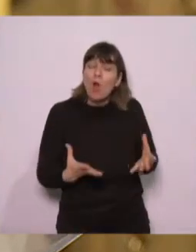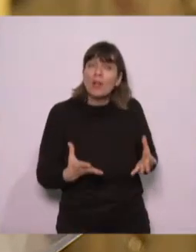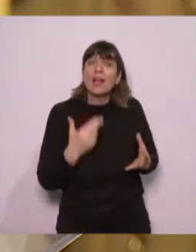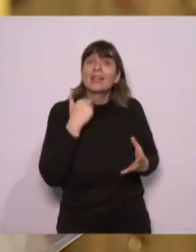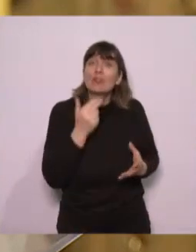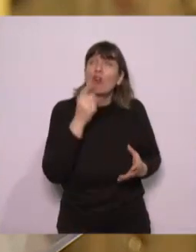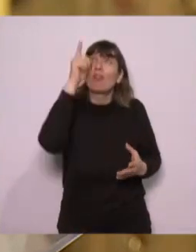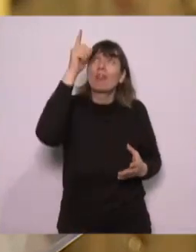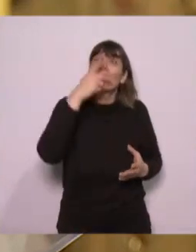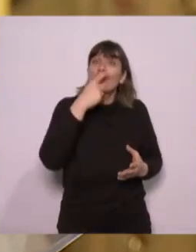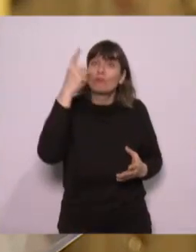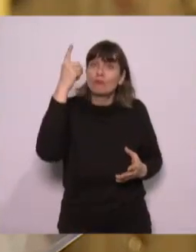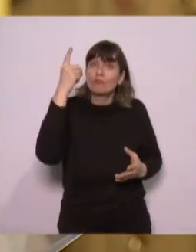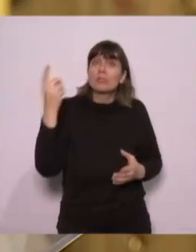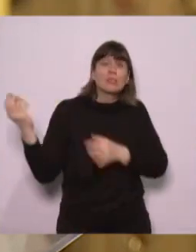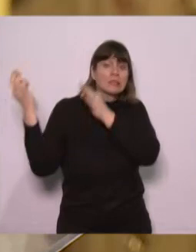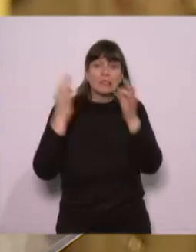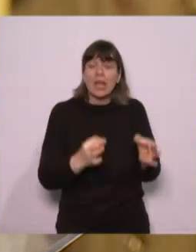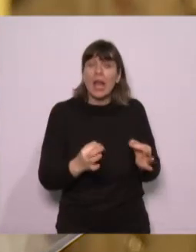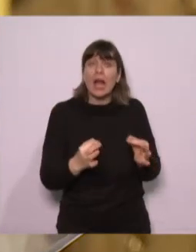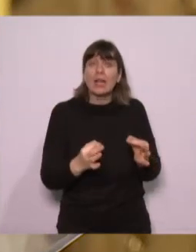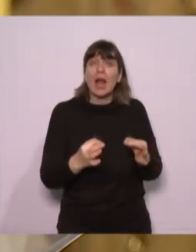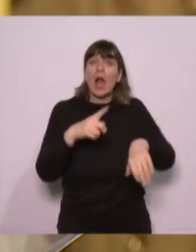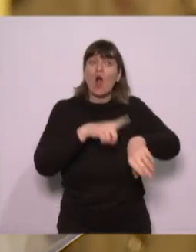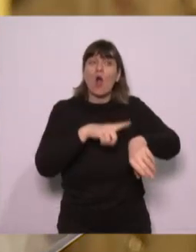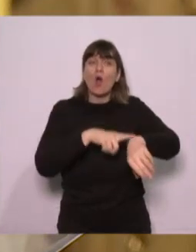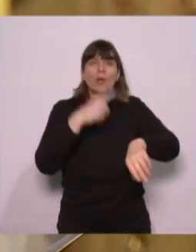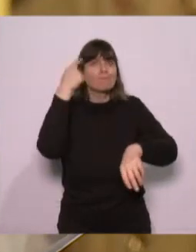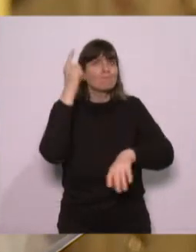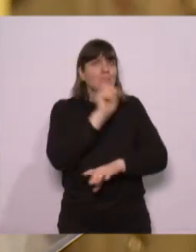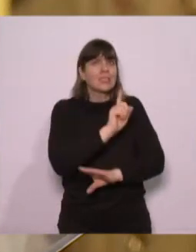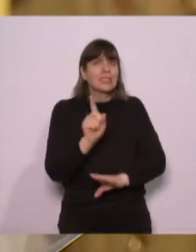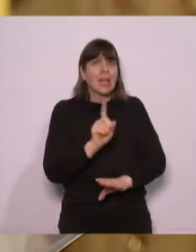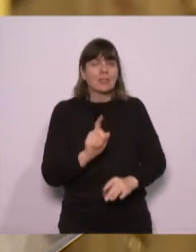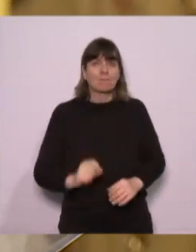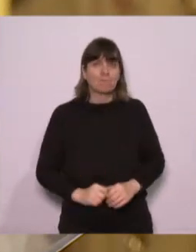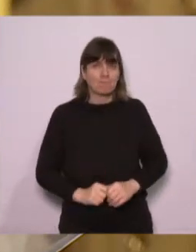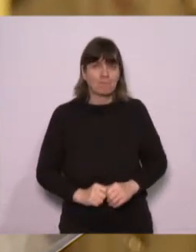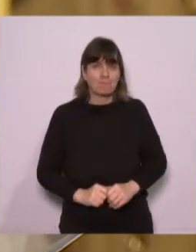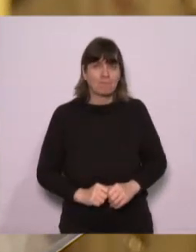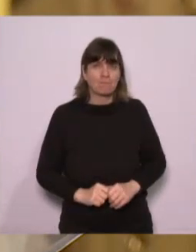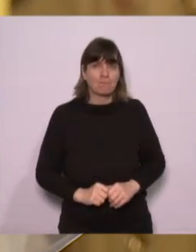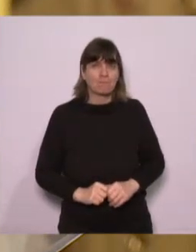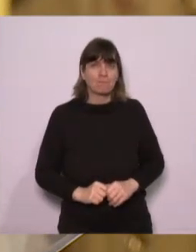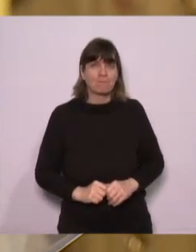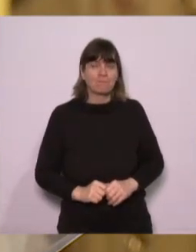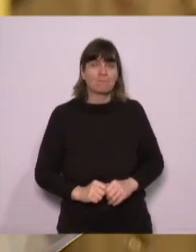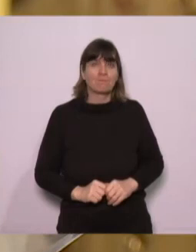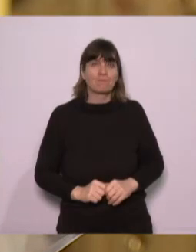porque el Hijo del Hombre llegará a la hora menos pensada.